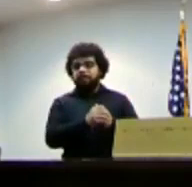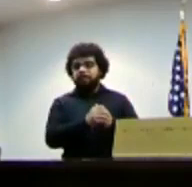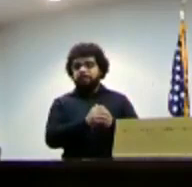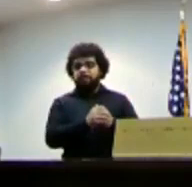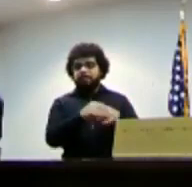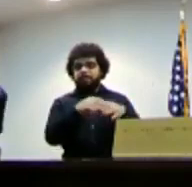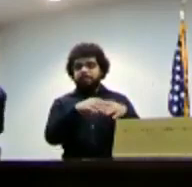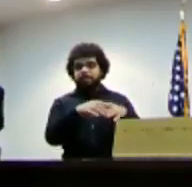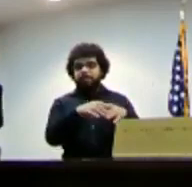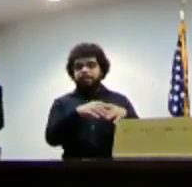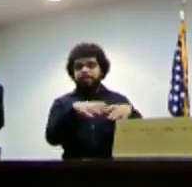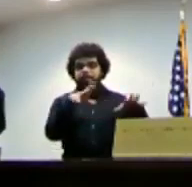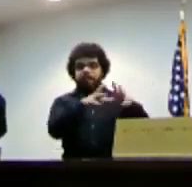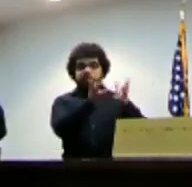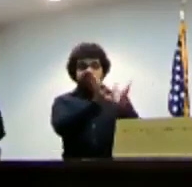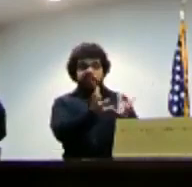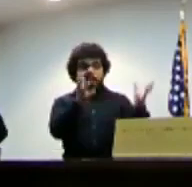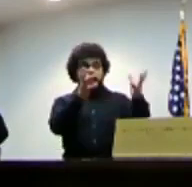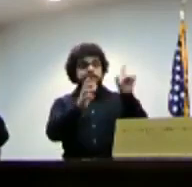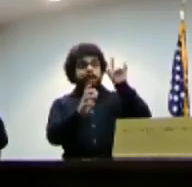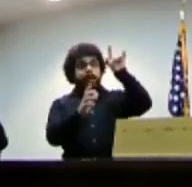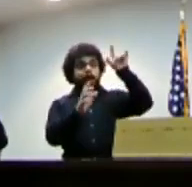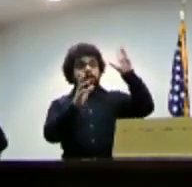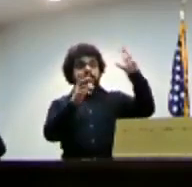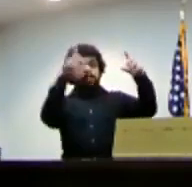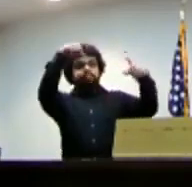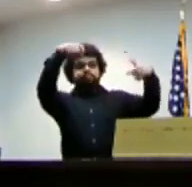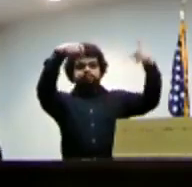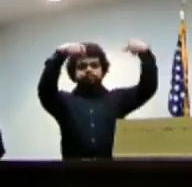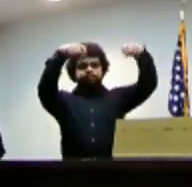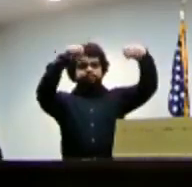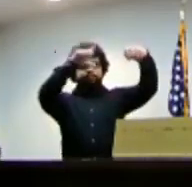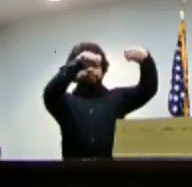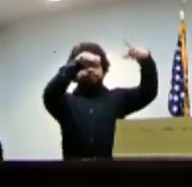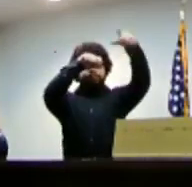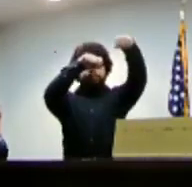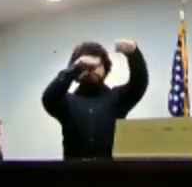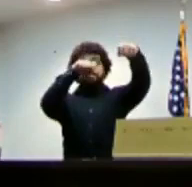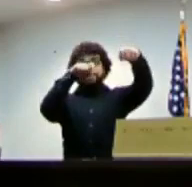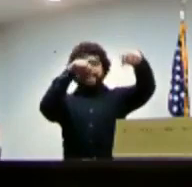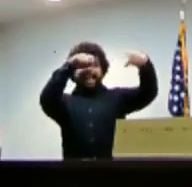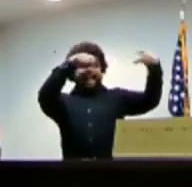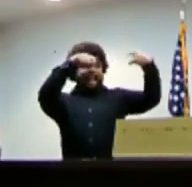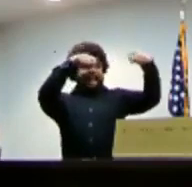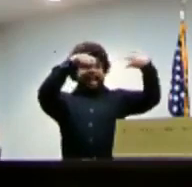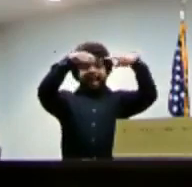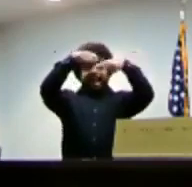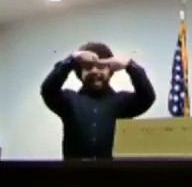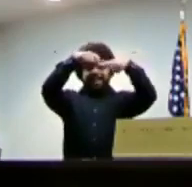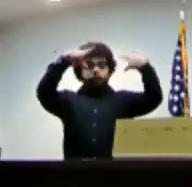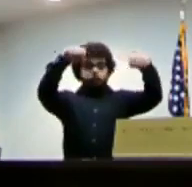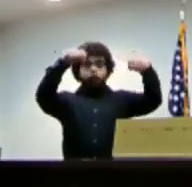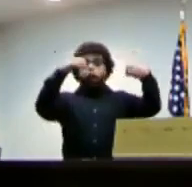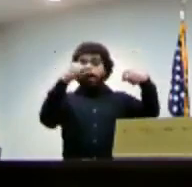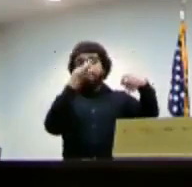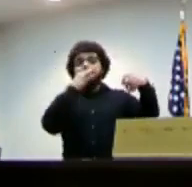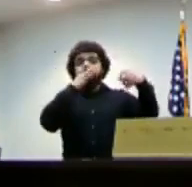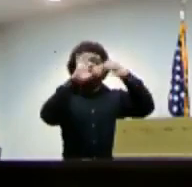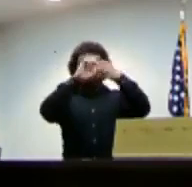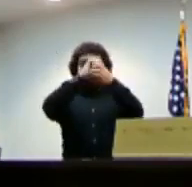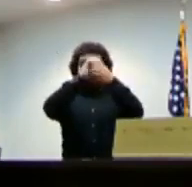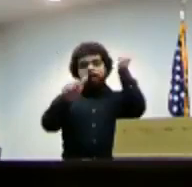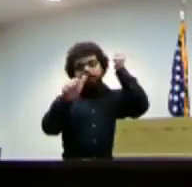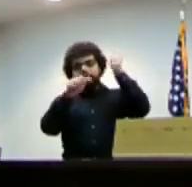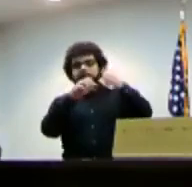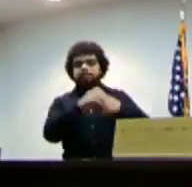la mantienen arriba con unas piezas que la mantienen agarradas, estaban a punto de colapsar. Y recuerdo que si se prendía, decía en aquel